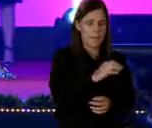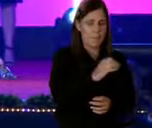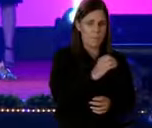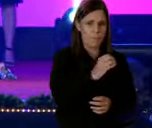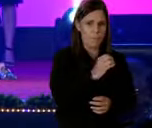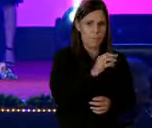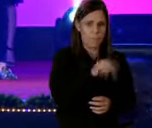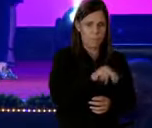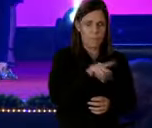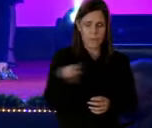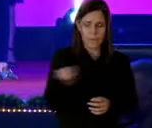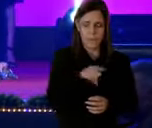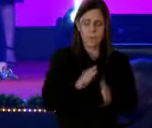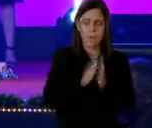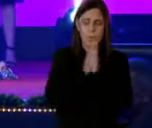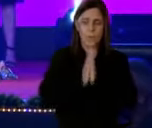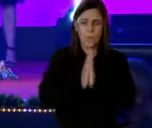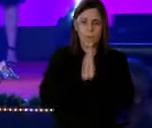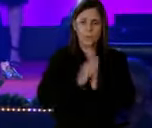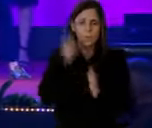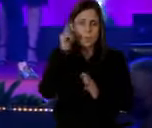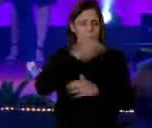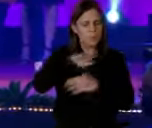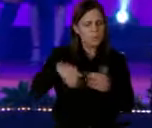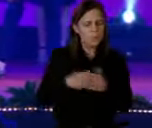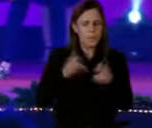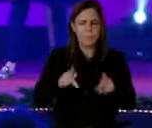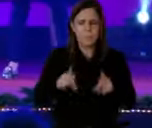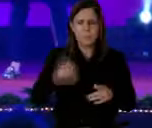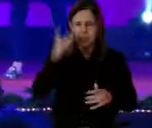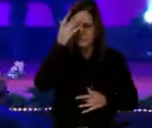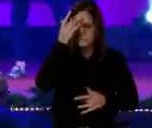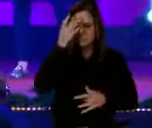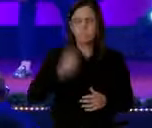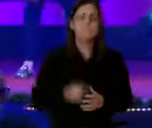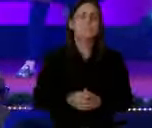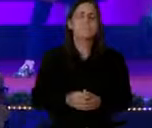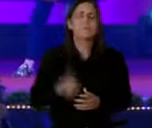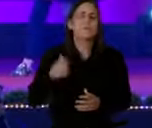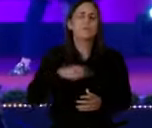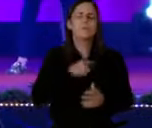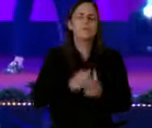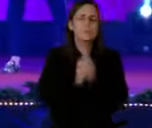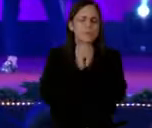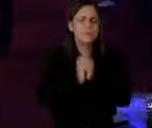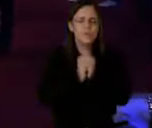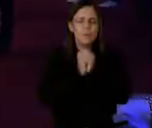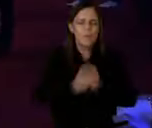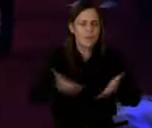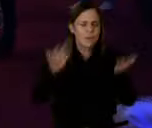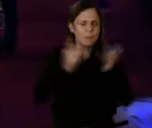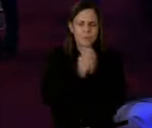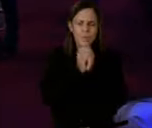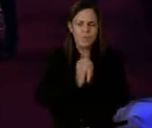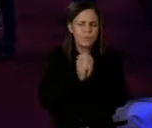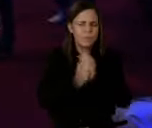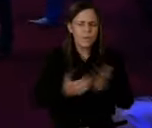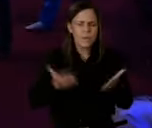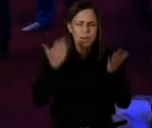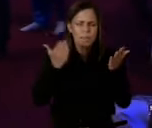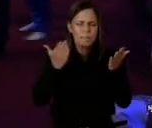Oh, gloria a Dios. Te adoramos, te adoramos, te adoramos, Dios. Te adoramos, mi Jesús.